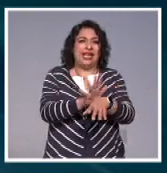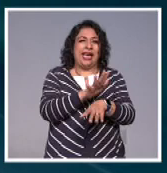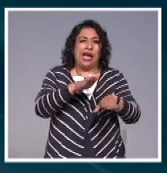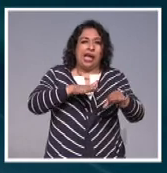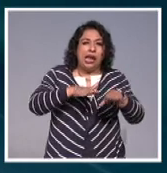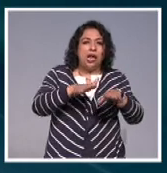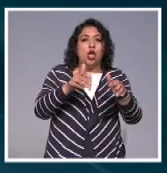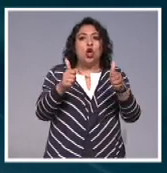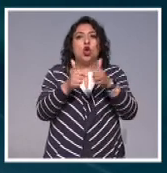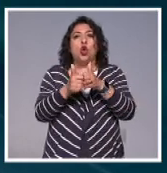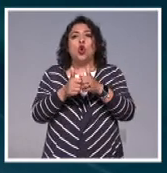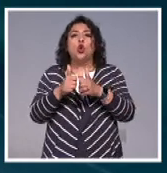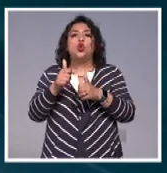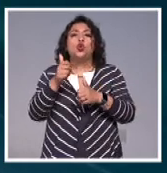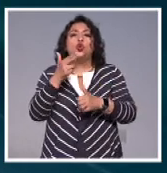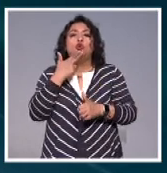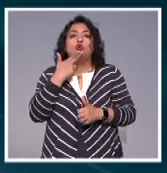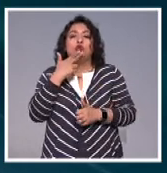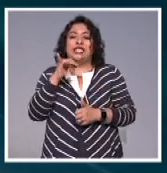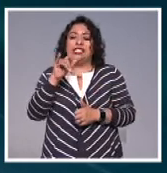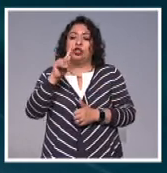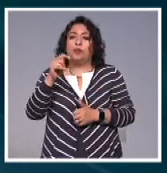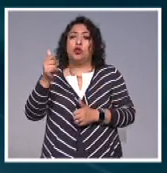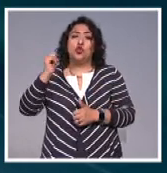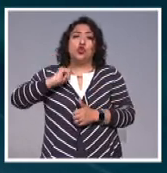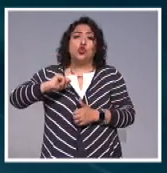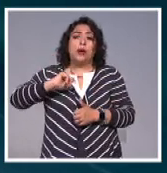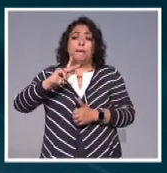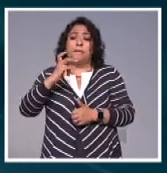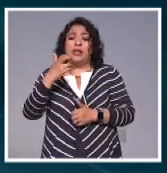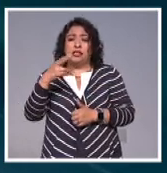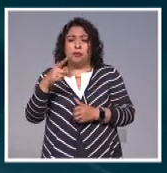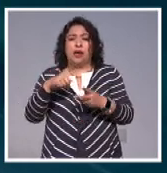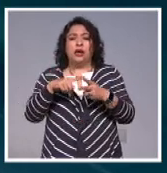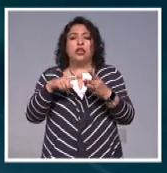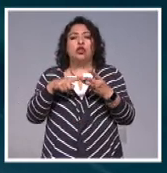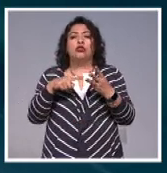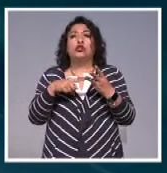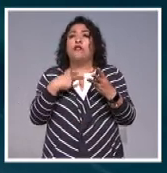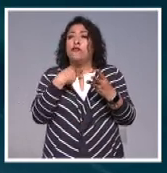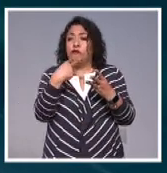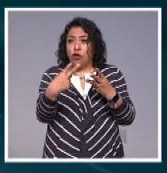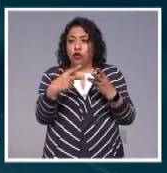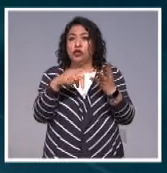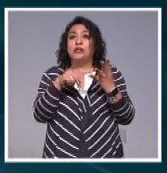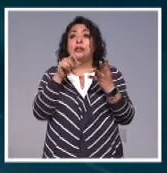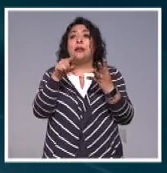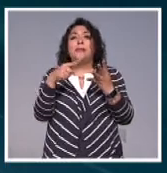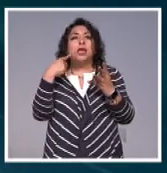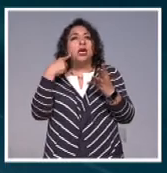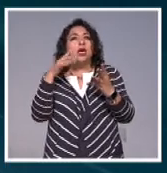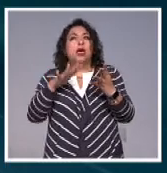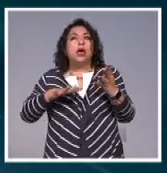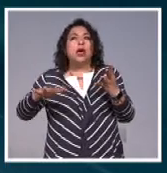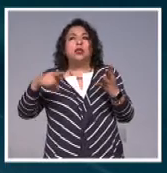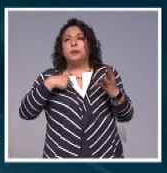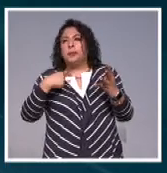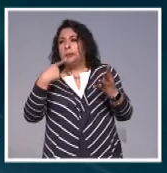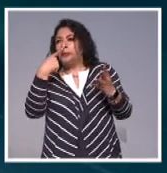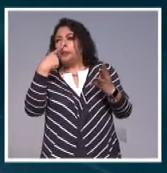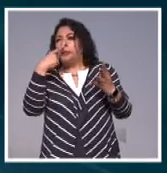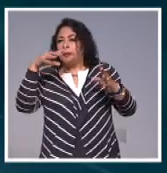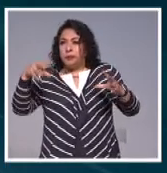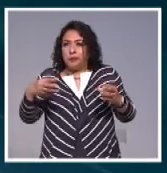electrónica con instrumentos prehispánicos y voces, y también con paisajes sonoros y olfativos,